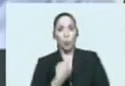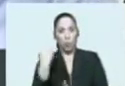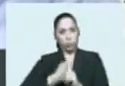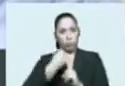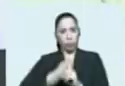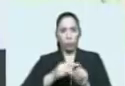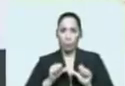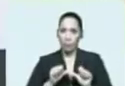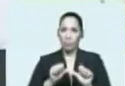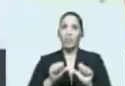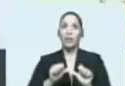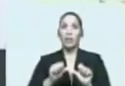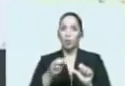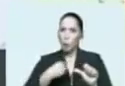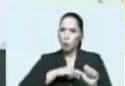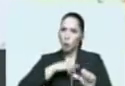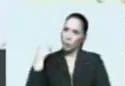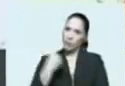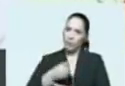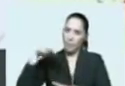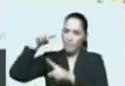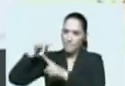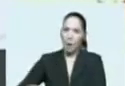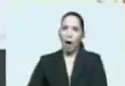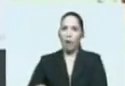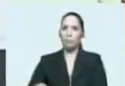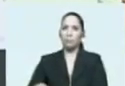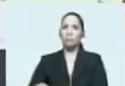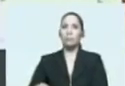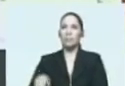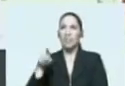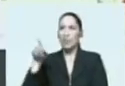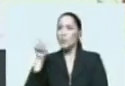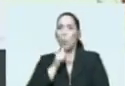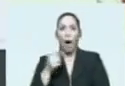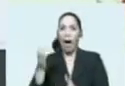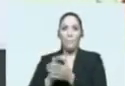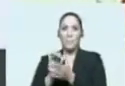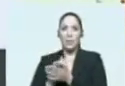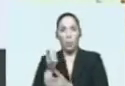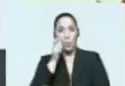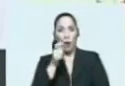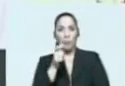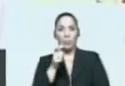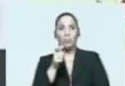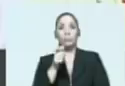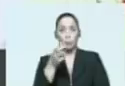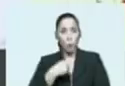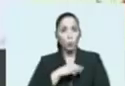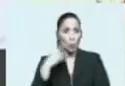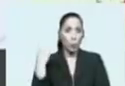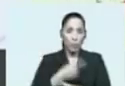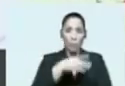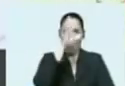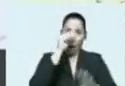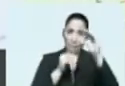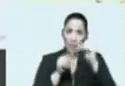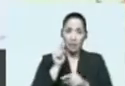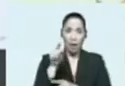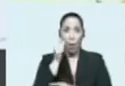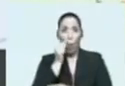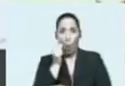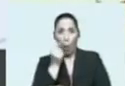para derrotar a los enemigos poderosos a favor de la felicidad de los pueblos mejor de rodríguez tenemos que aprender sobre la importancia